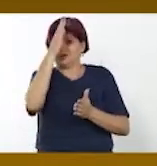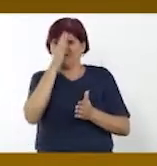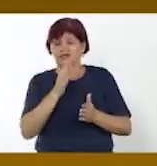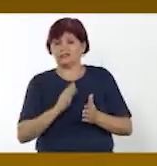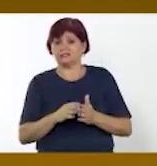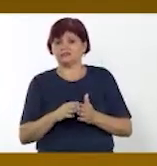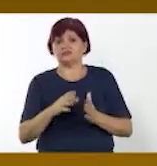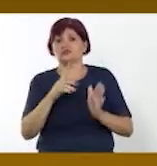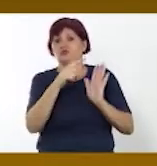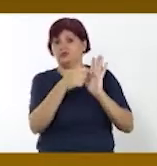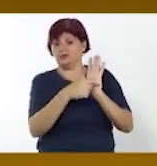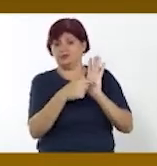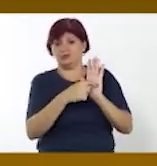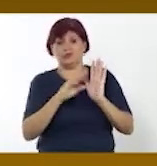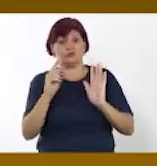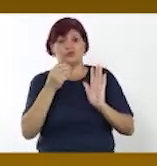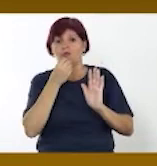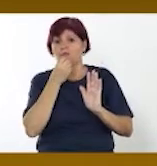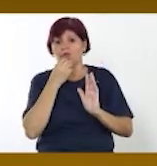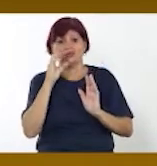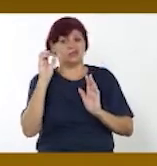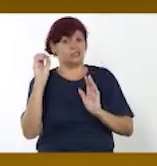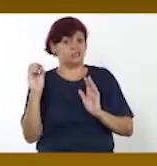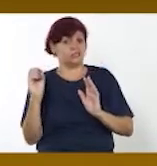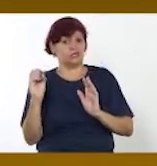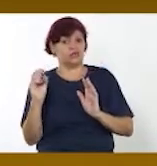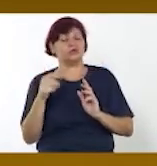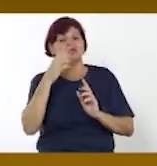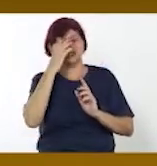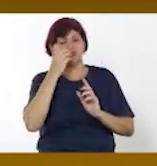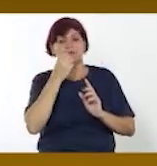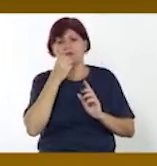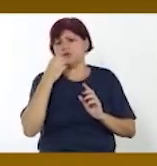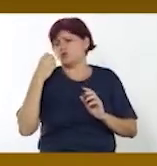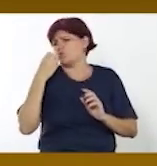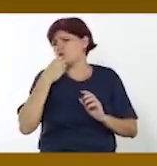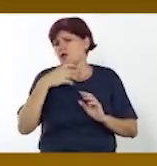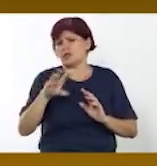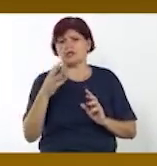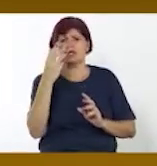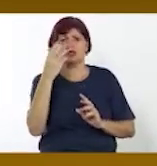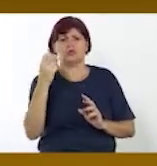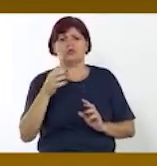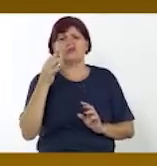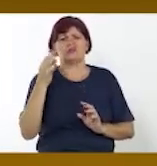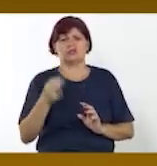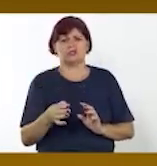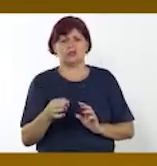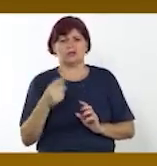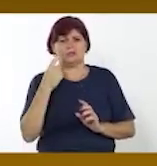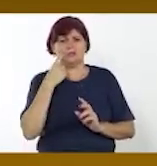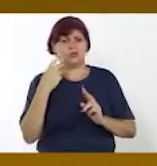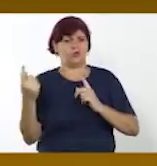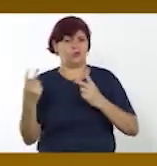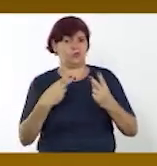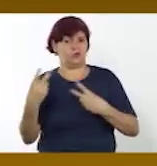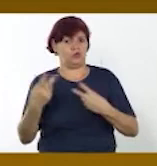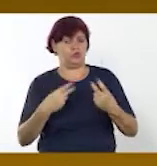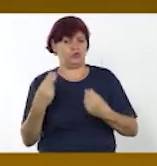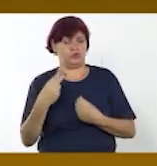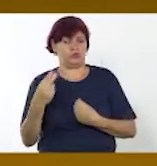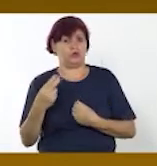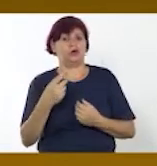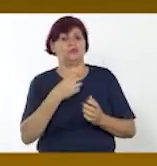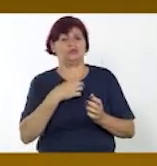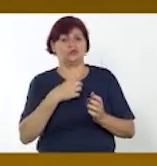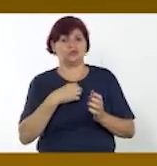si no toca el eje de las ordenadas, la imagen no puede ser 0 y sí puede ser cualquier número real. Observen cómo en